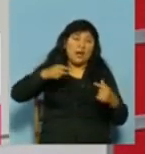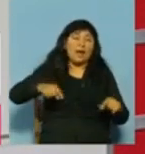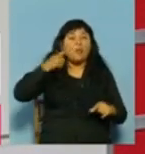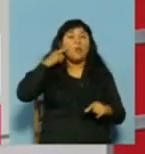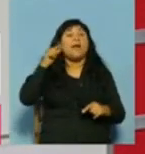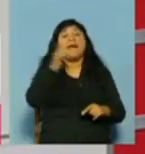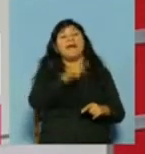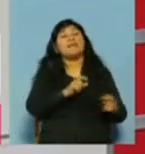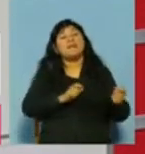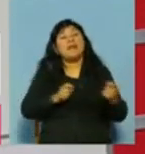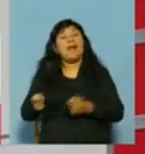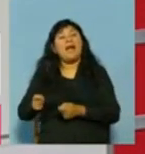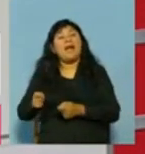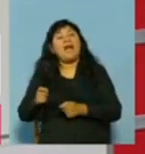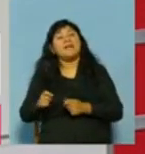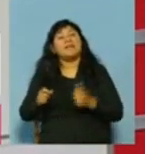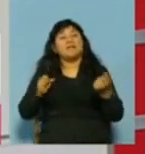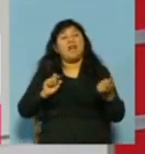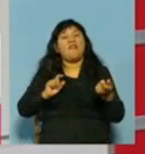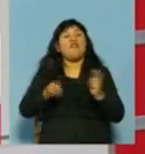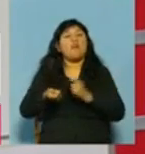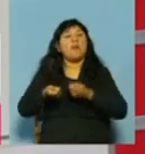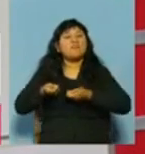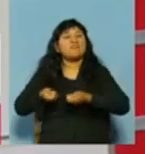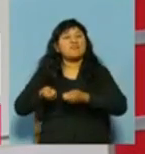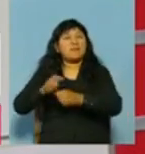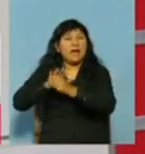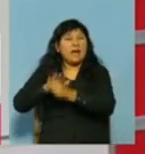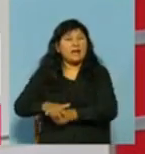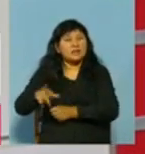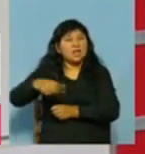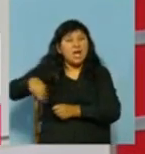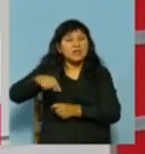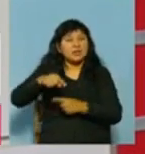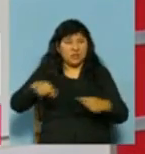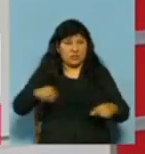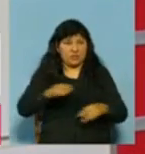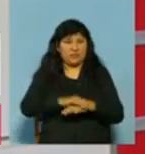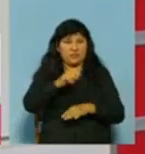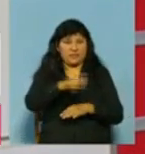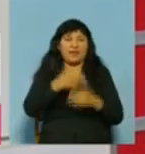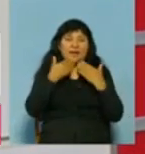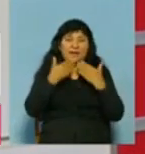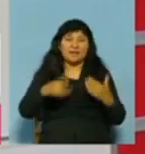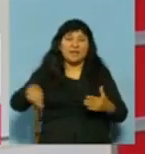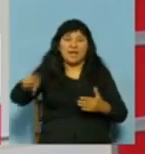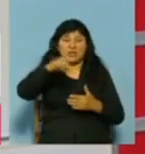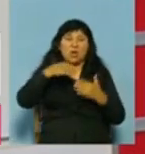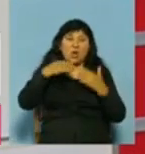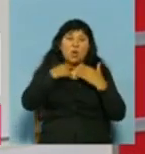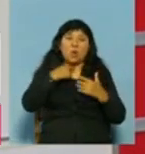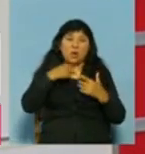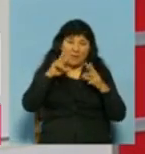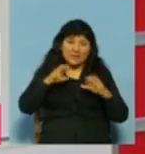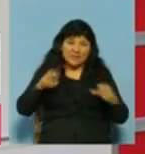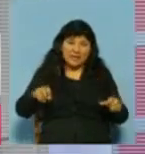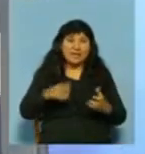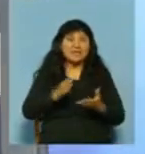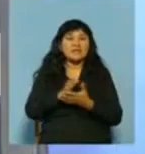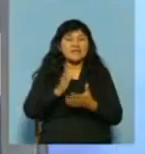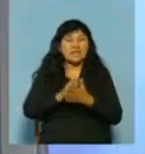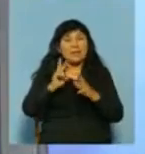grave daño institucional que se está generando con esto. Muchas gracias a todos. Jujuy Investiga va a seguir investigando. Bien, gracias,